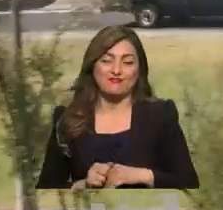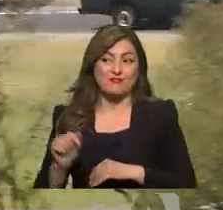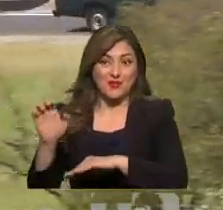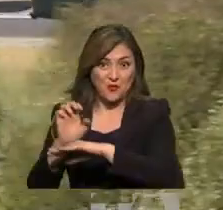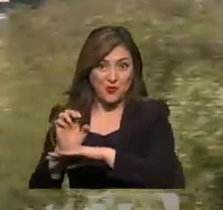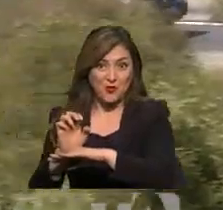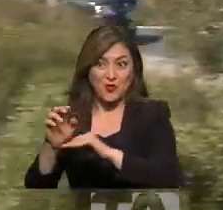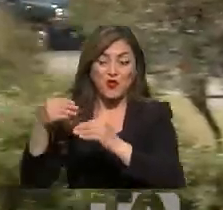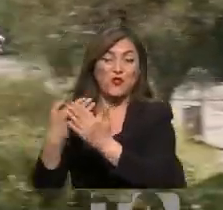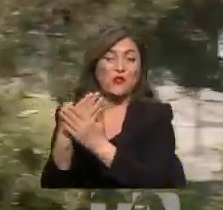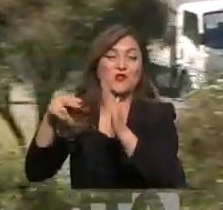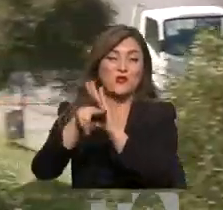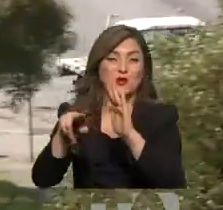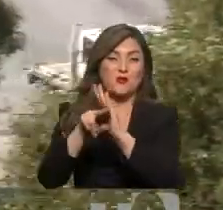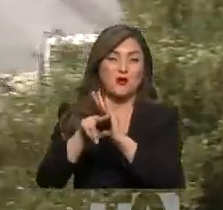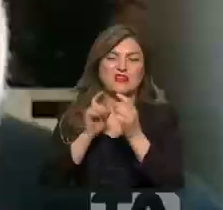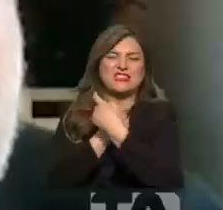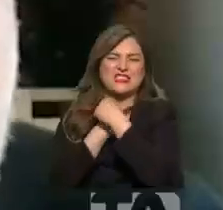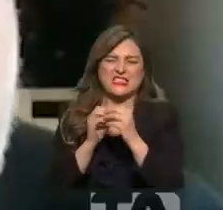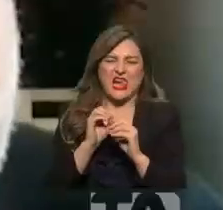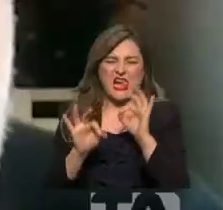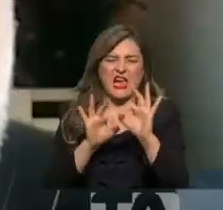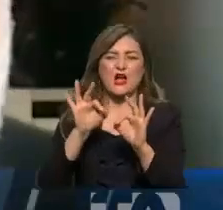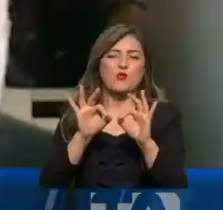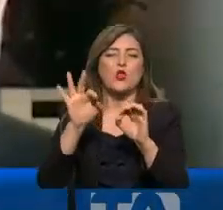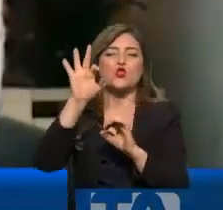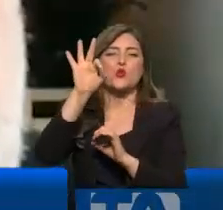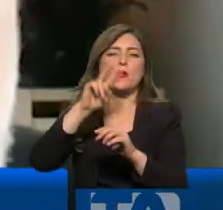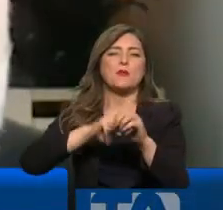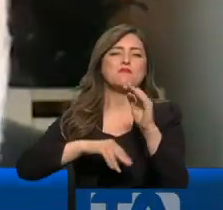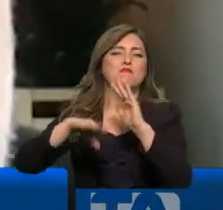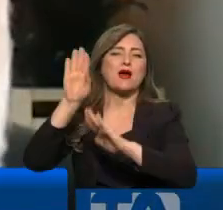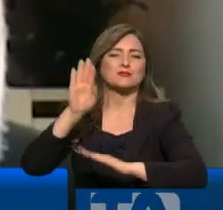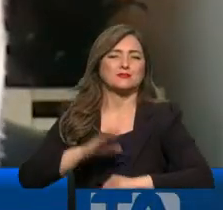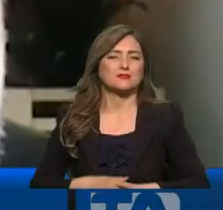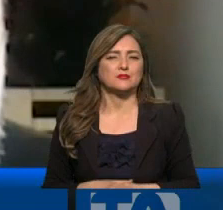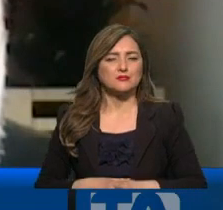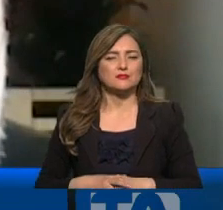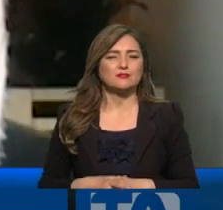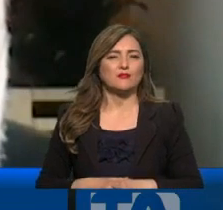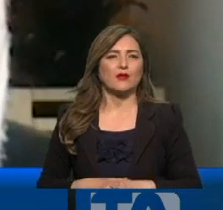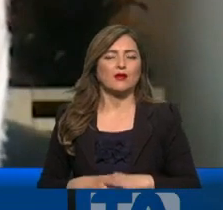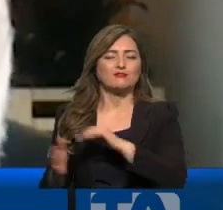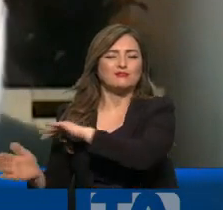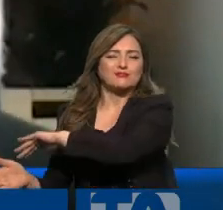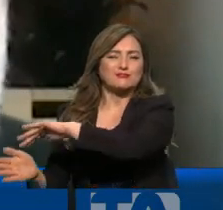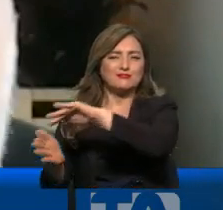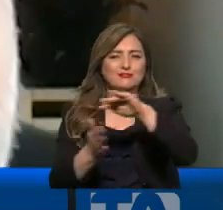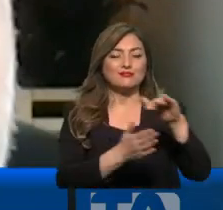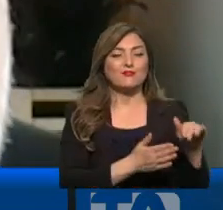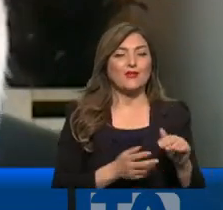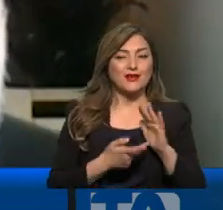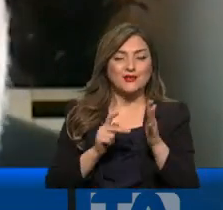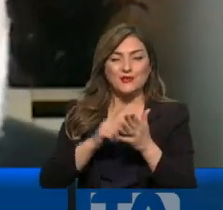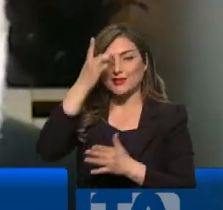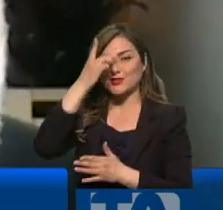permite 9 veces más este contaminante. Esta decisión no contribuye a